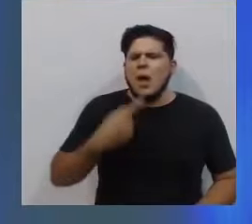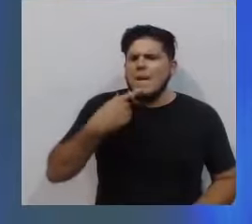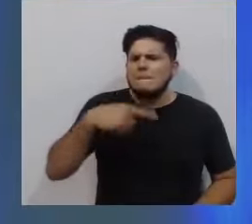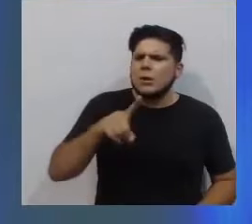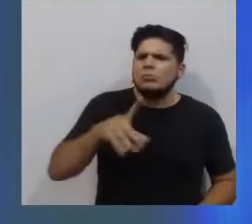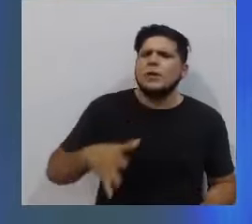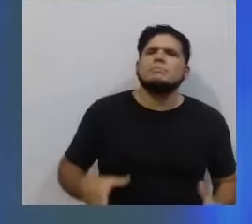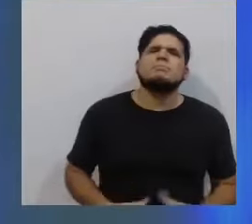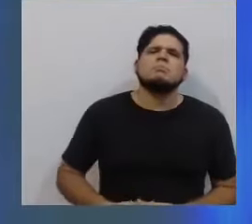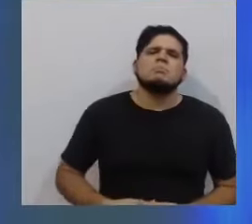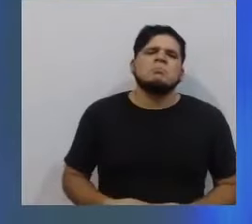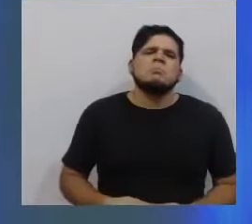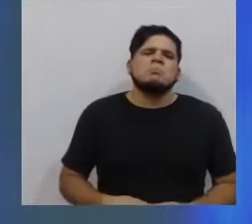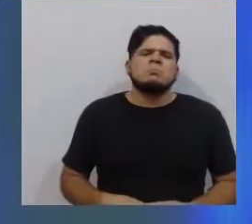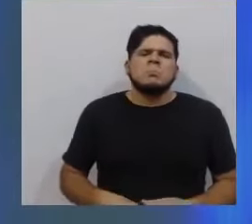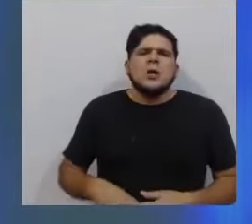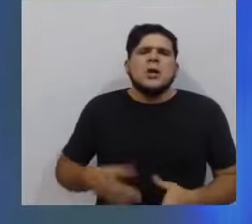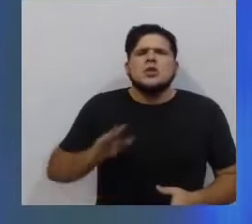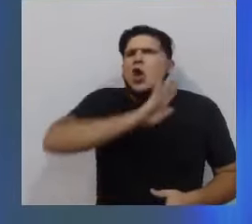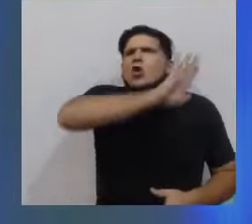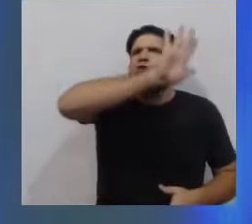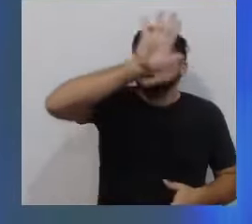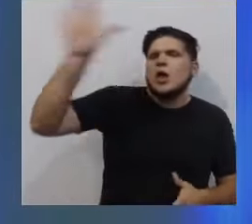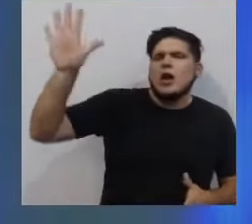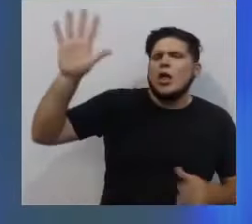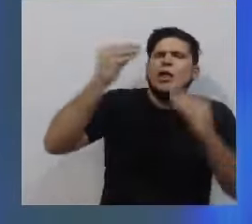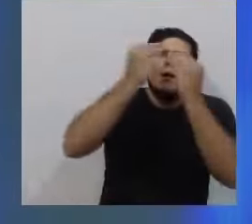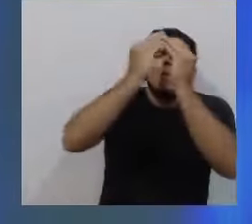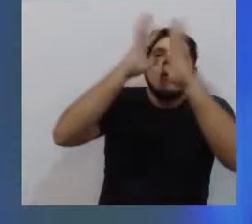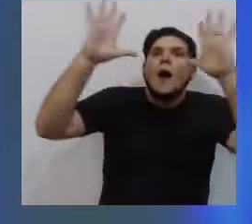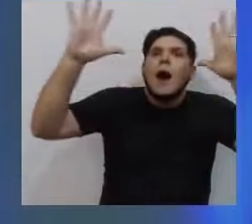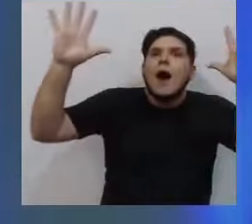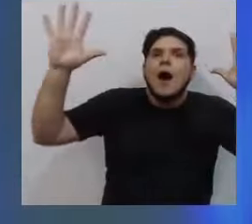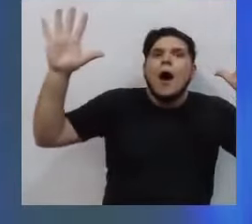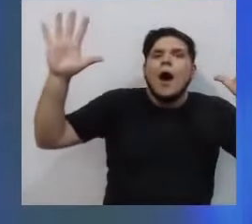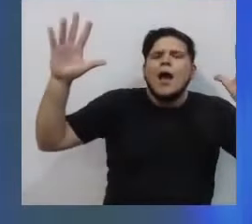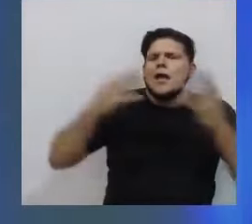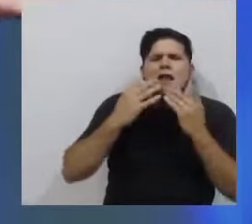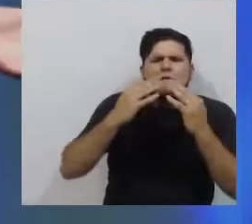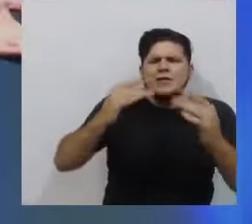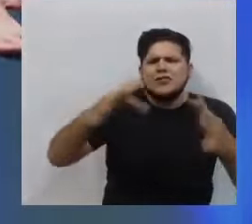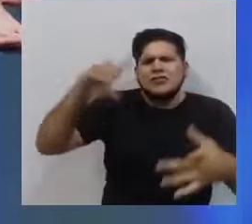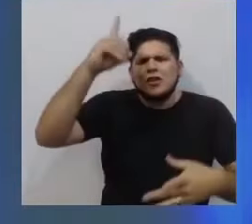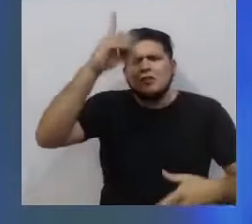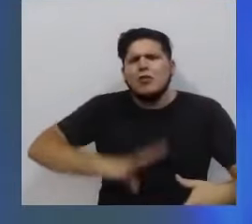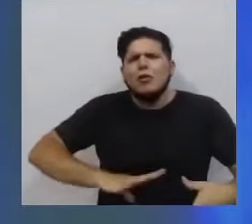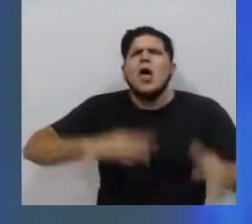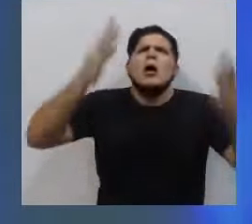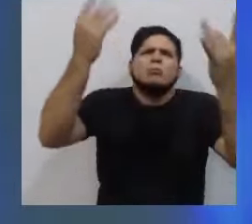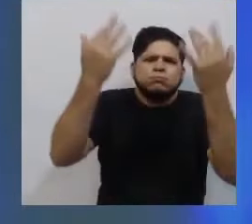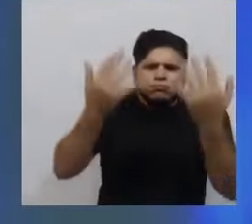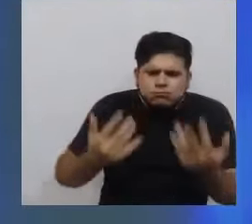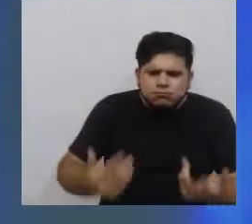pregunte a su hermano qué harías si se abre los cielos y hay bendiciones visiones bendiciones bendiciones qué hace usted no